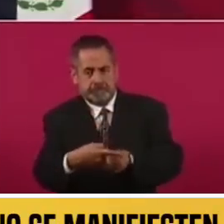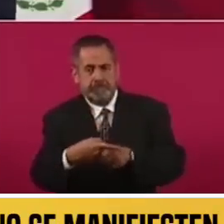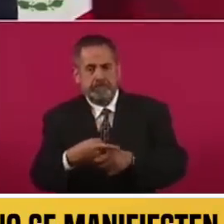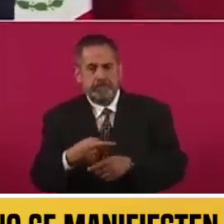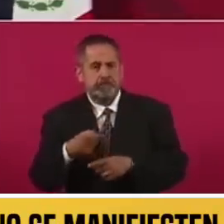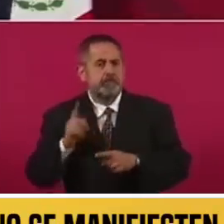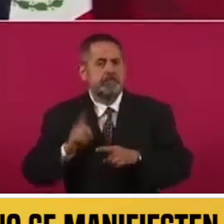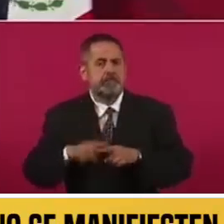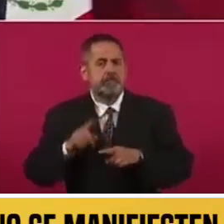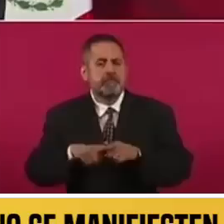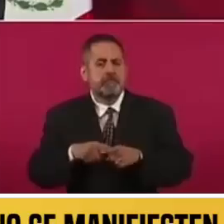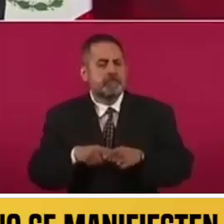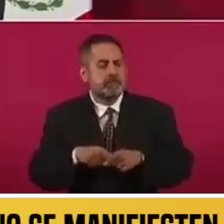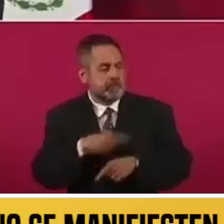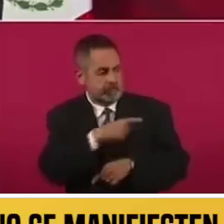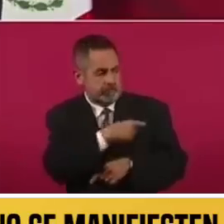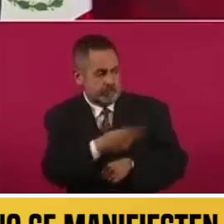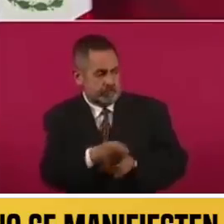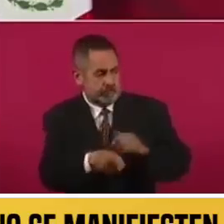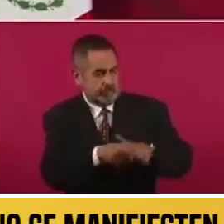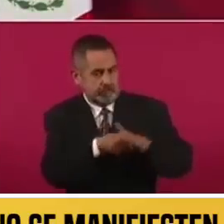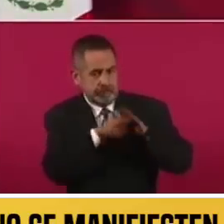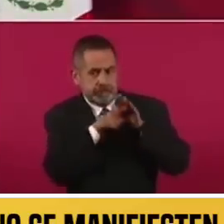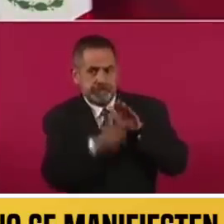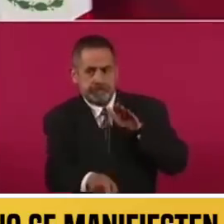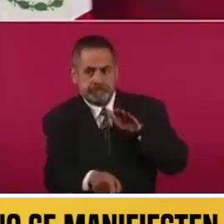acuerdo para disparar.